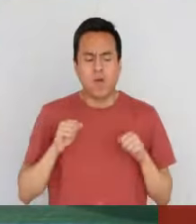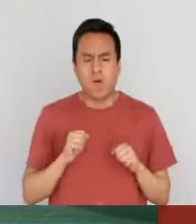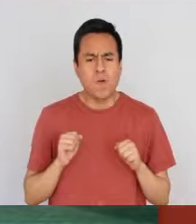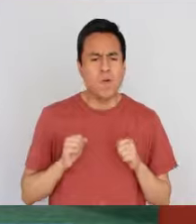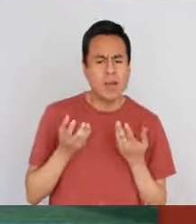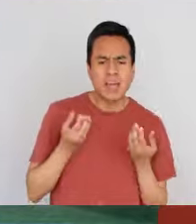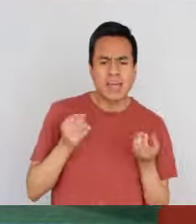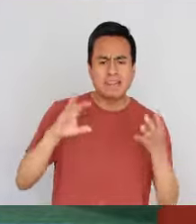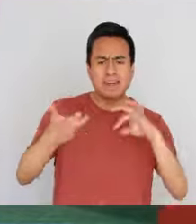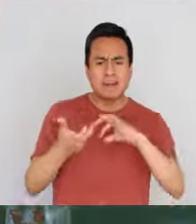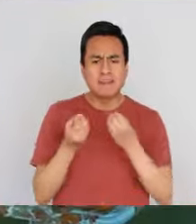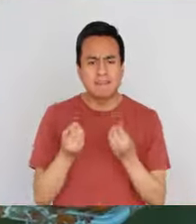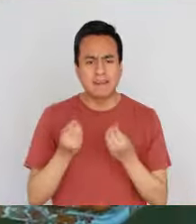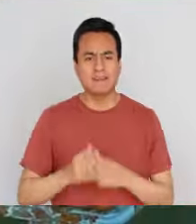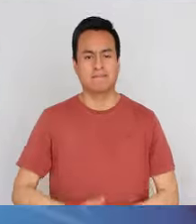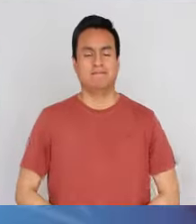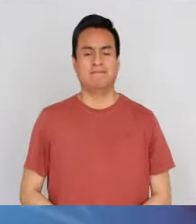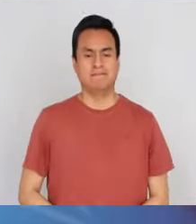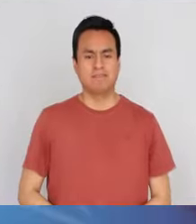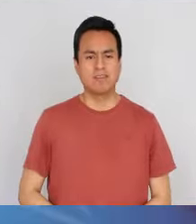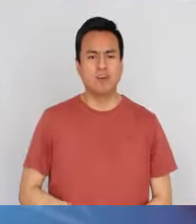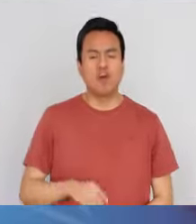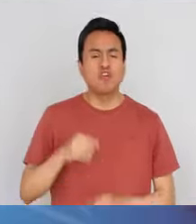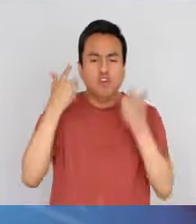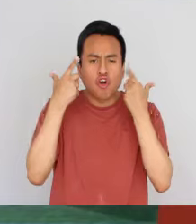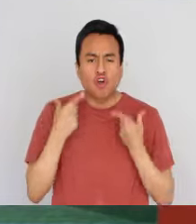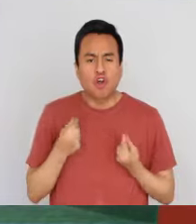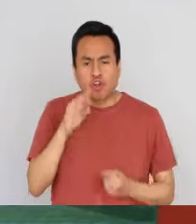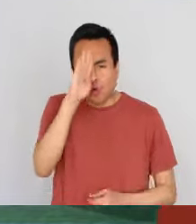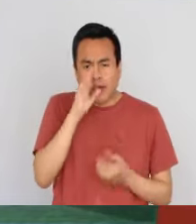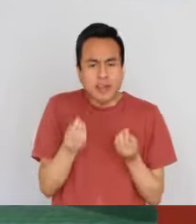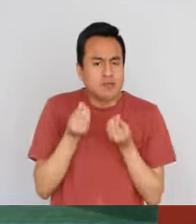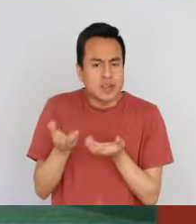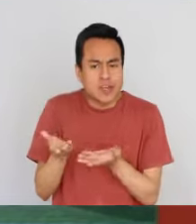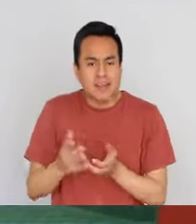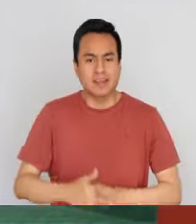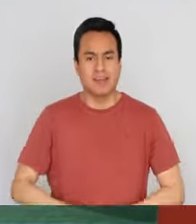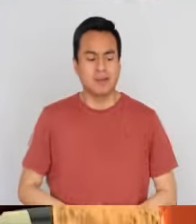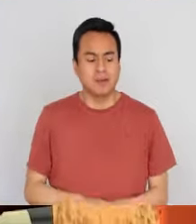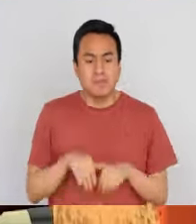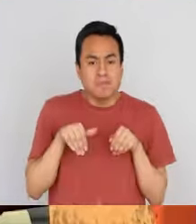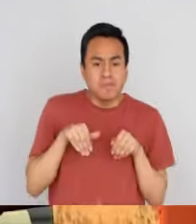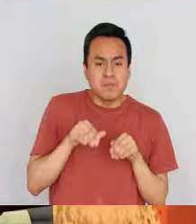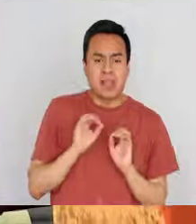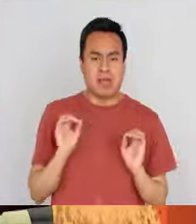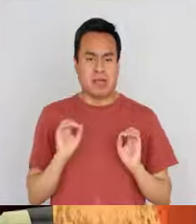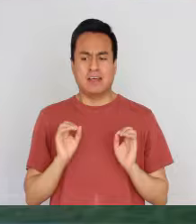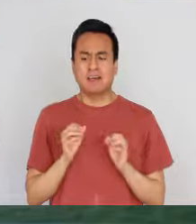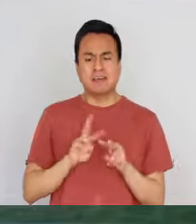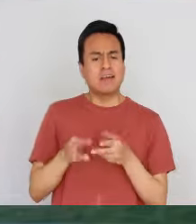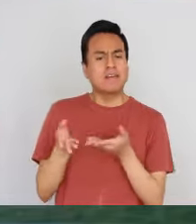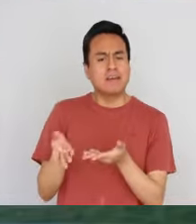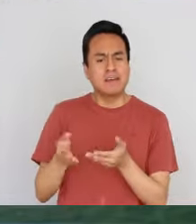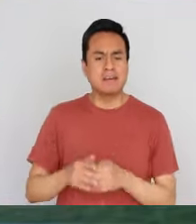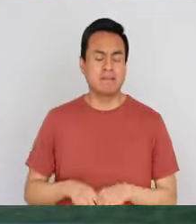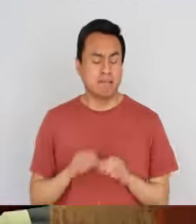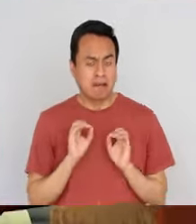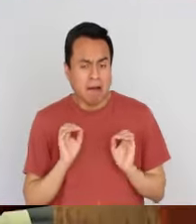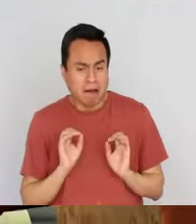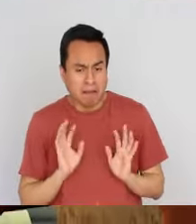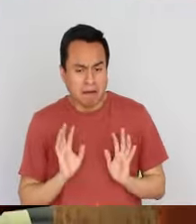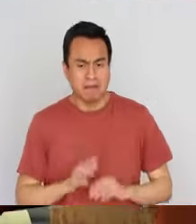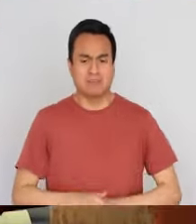¡Qué desastre! ¡Chocolo! ¿Qué sucede? ¡Nada! ¿Qué haces ahí?